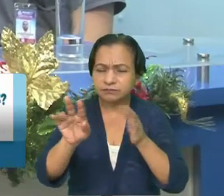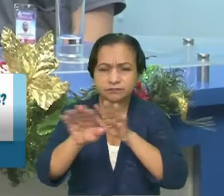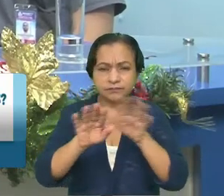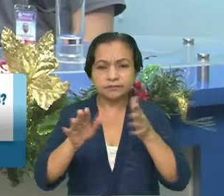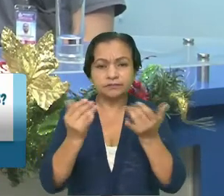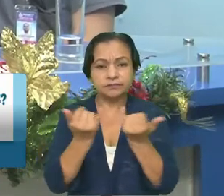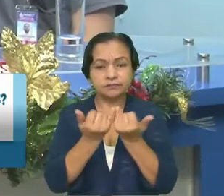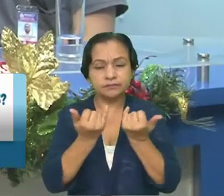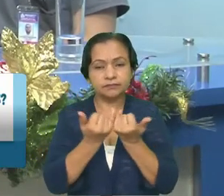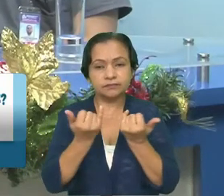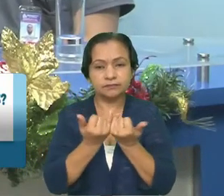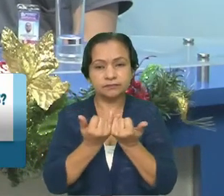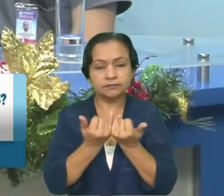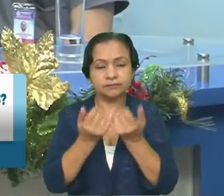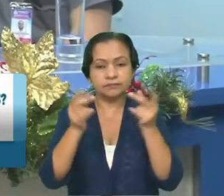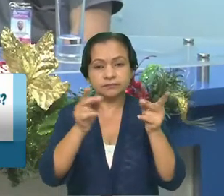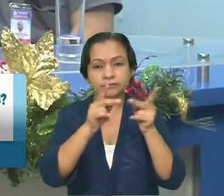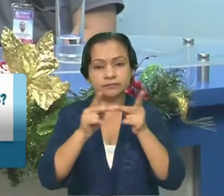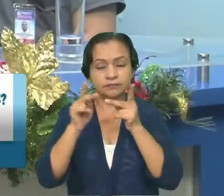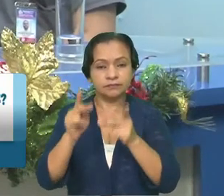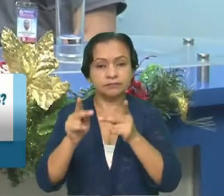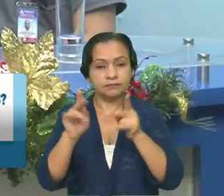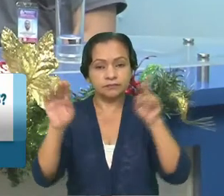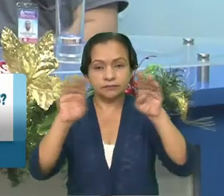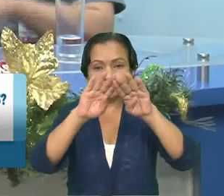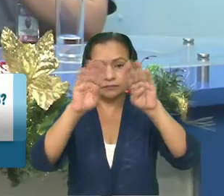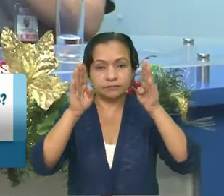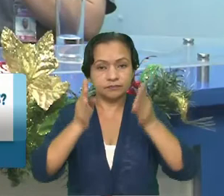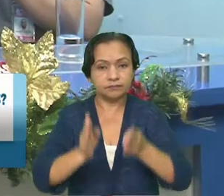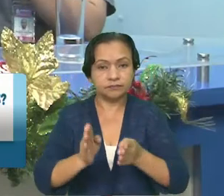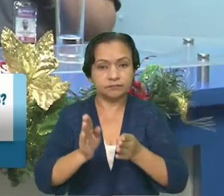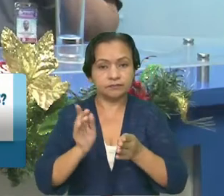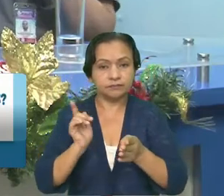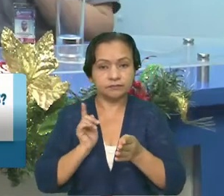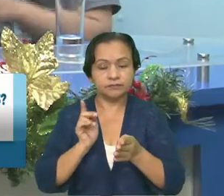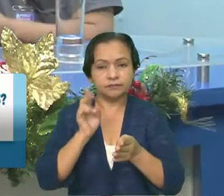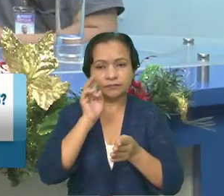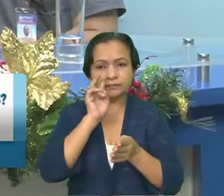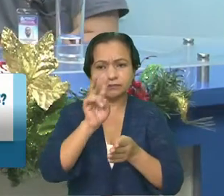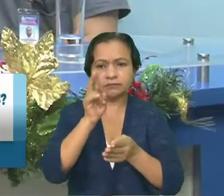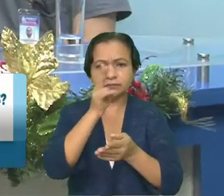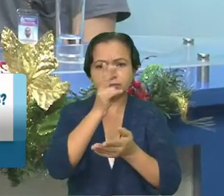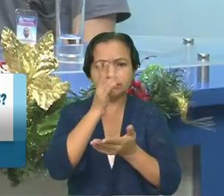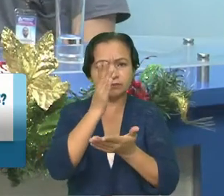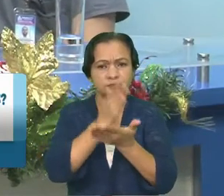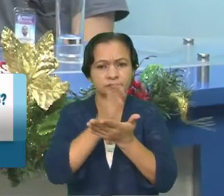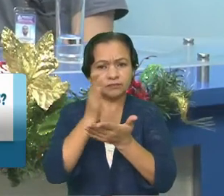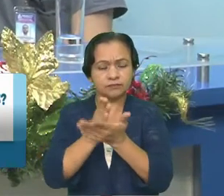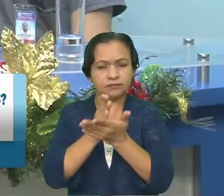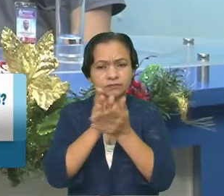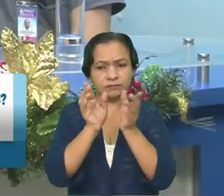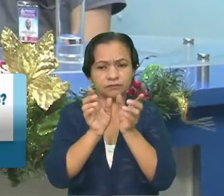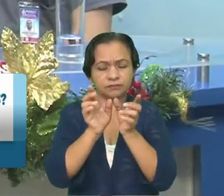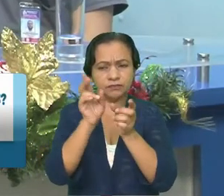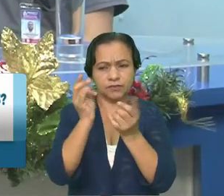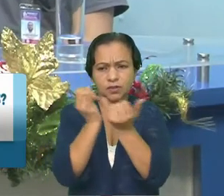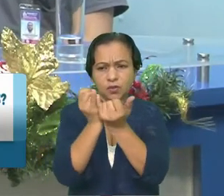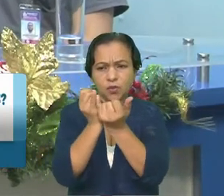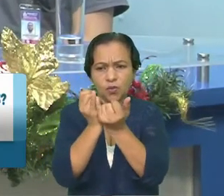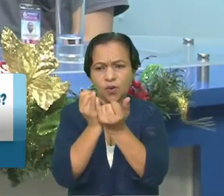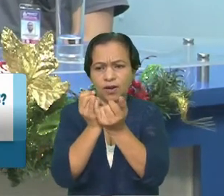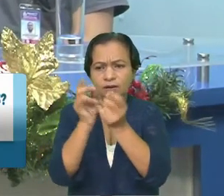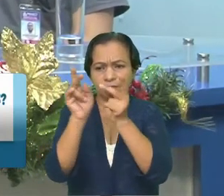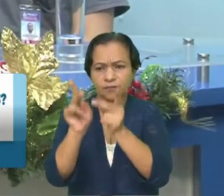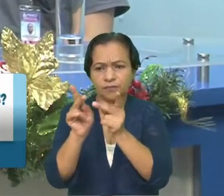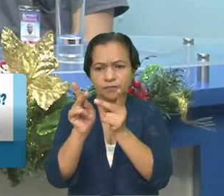pero también las pacientes generalmente empiezan a tener visión doble, algo que se llama diplopia, porque